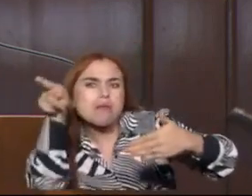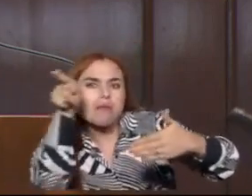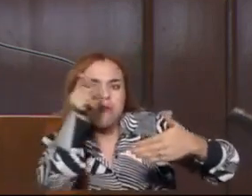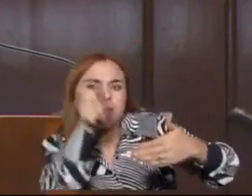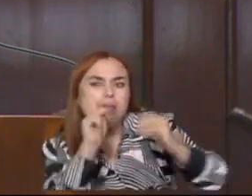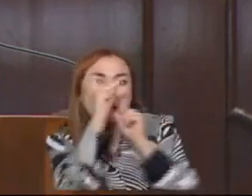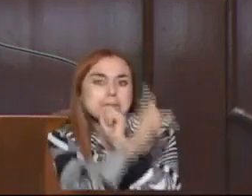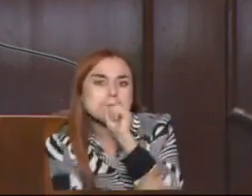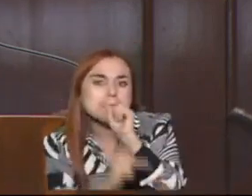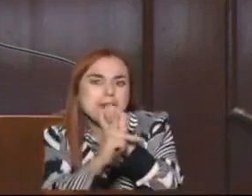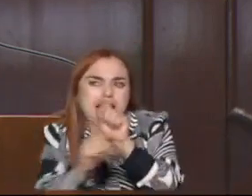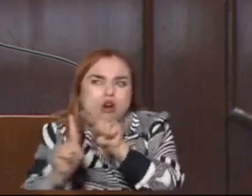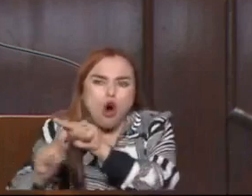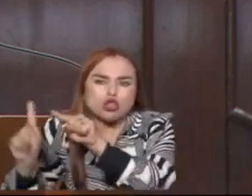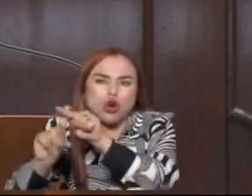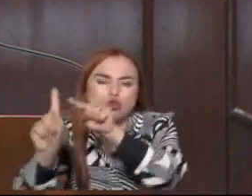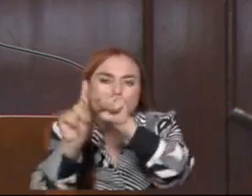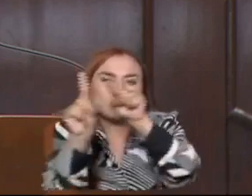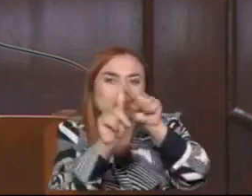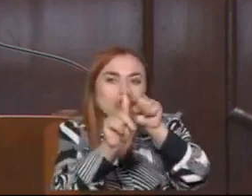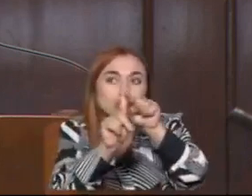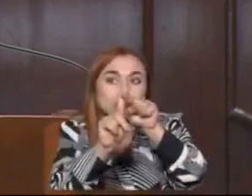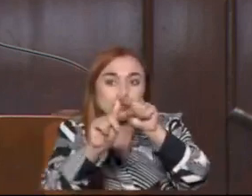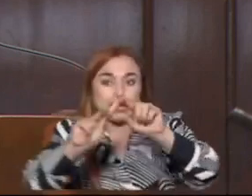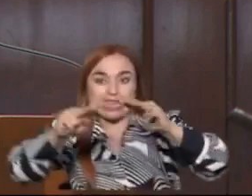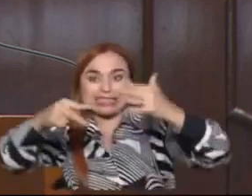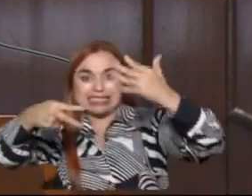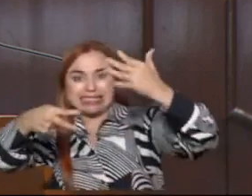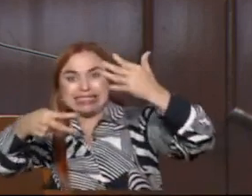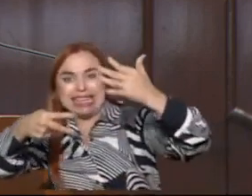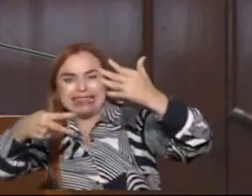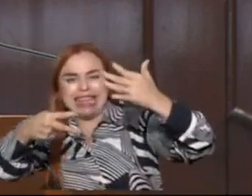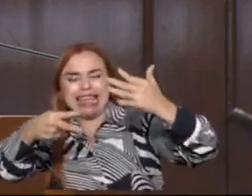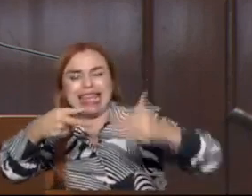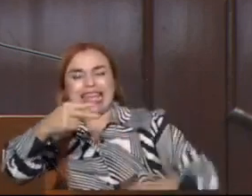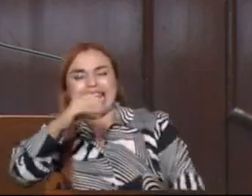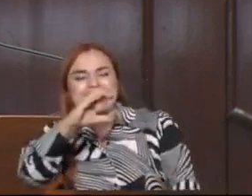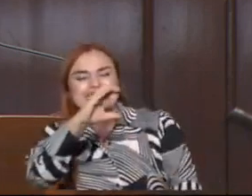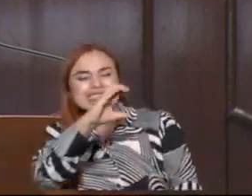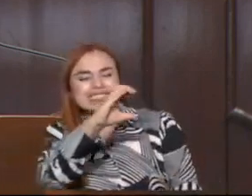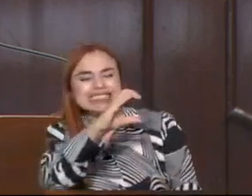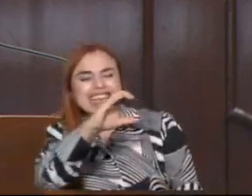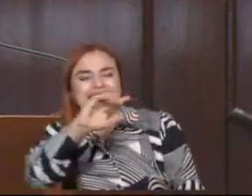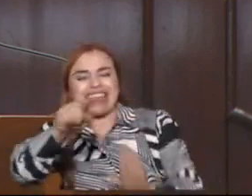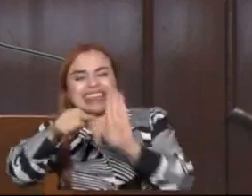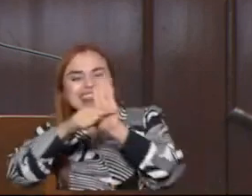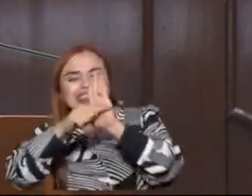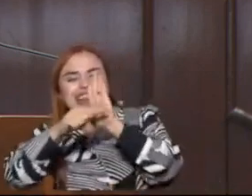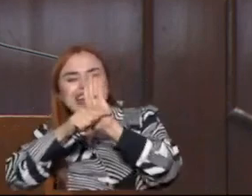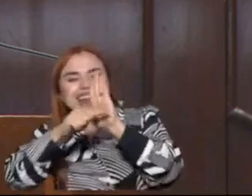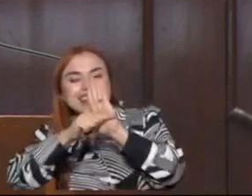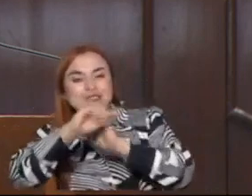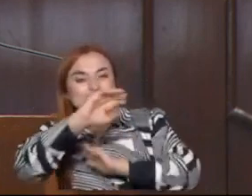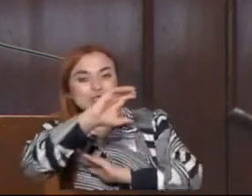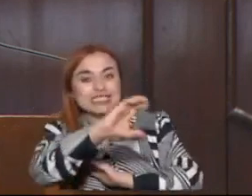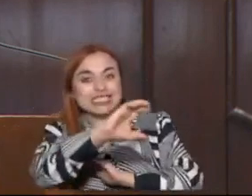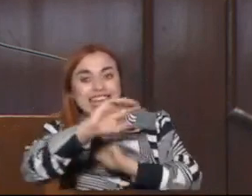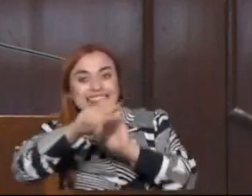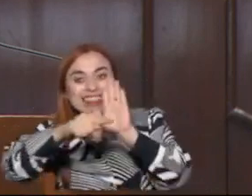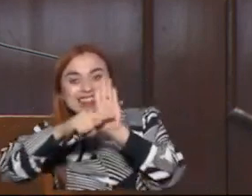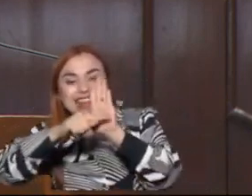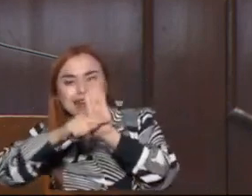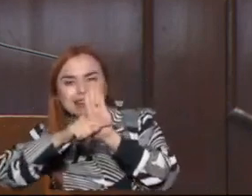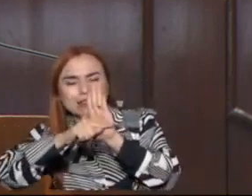del mundo como carbono negativo, lo que significa que tenemos una capacidad de absorción